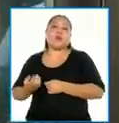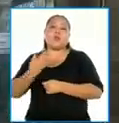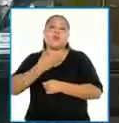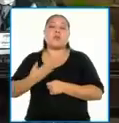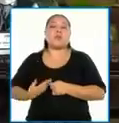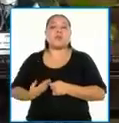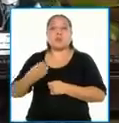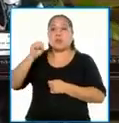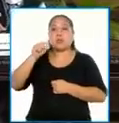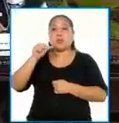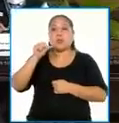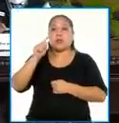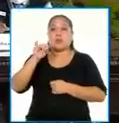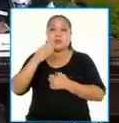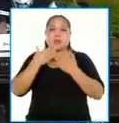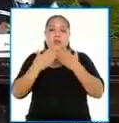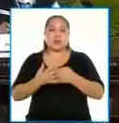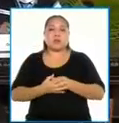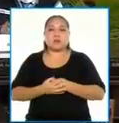Gracias.